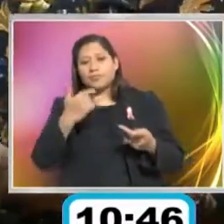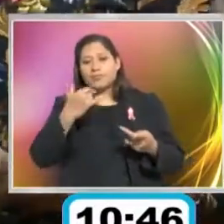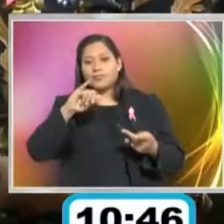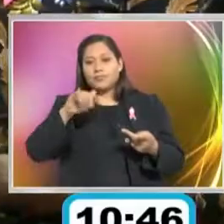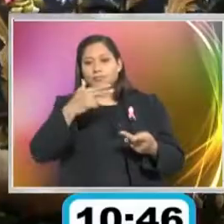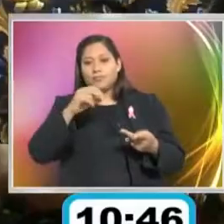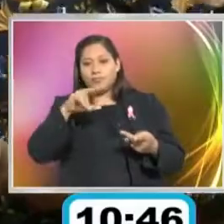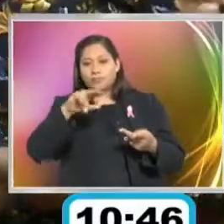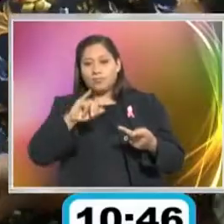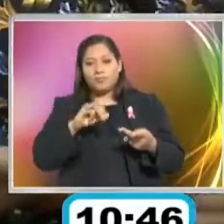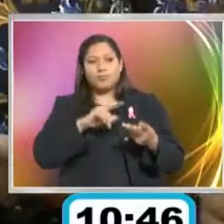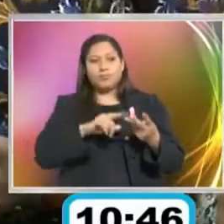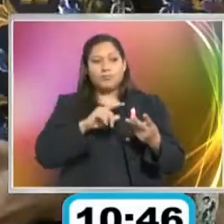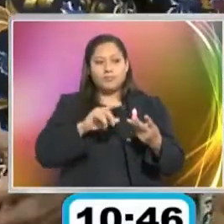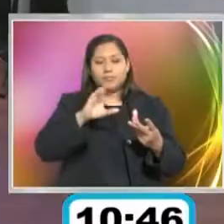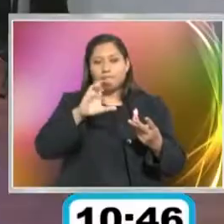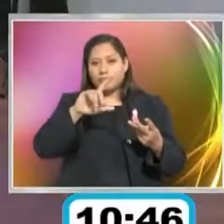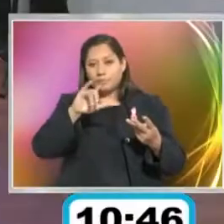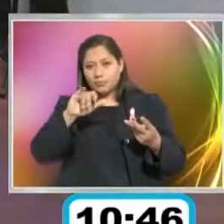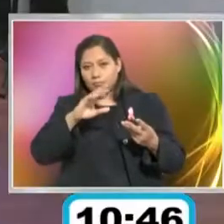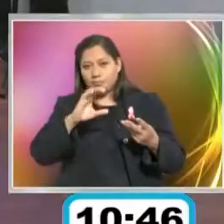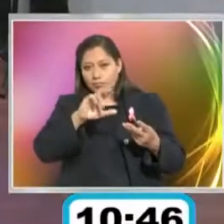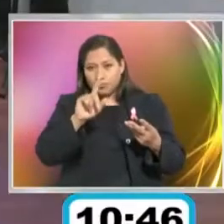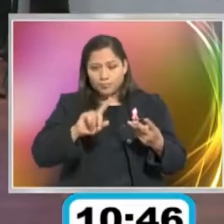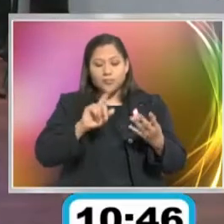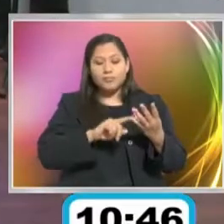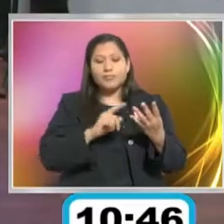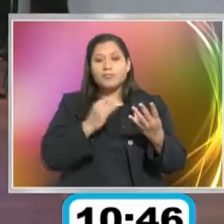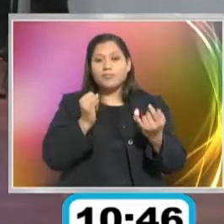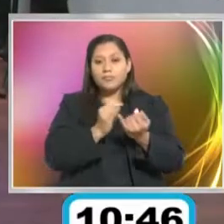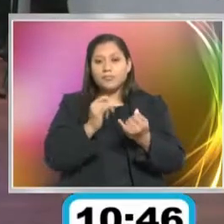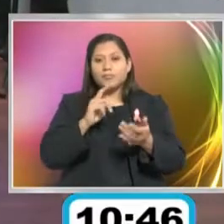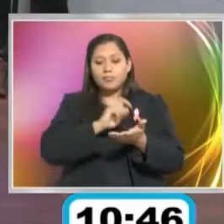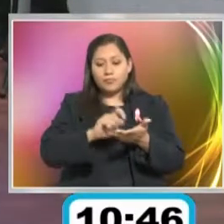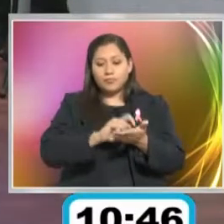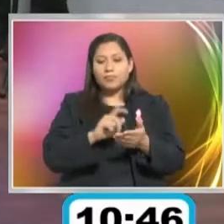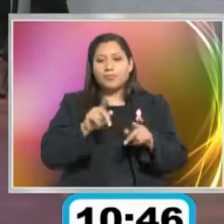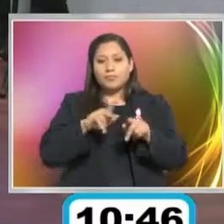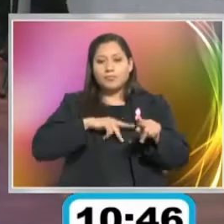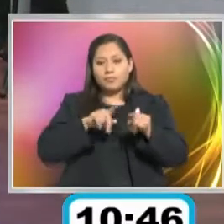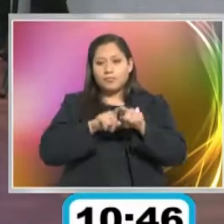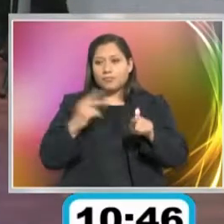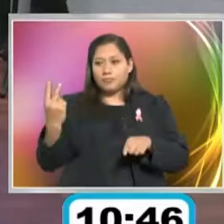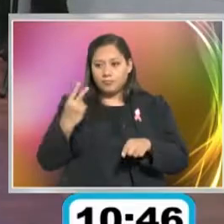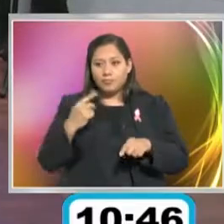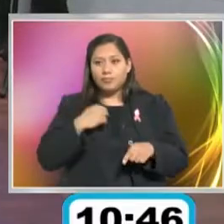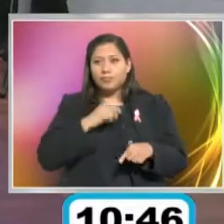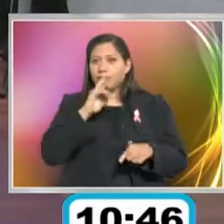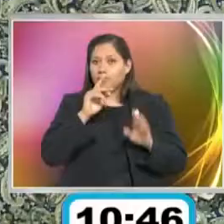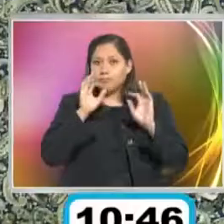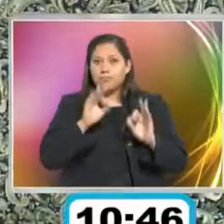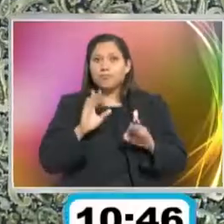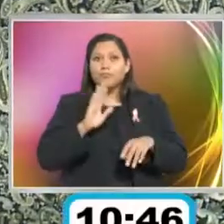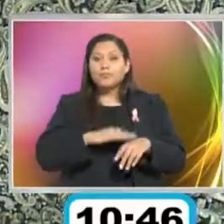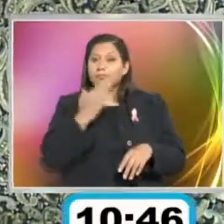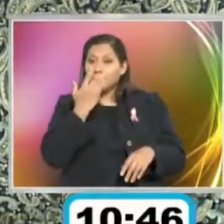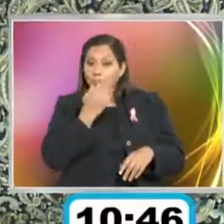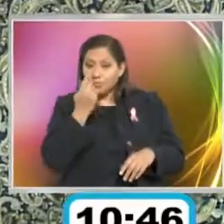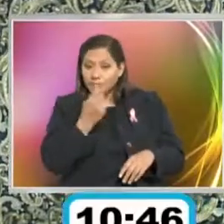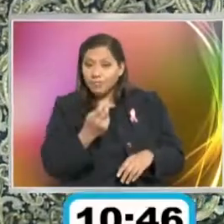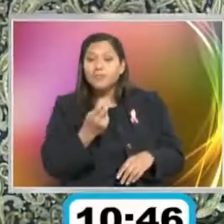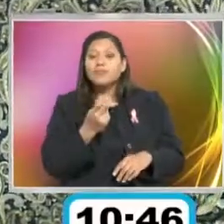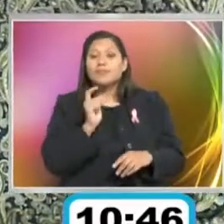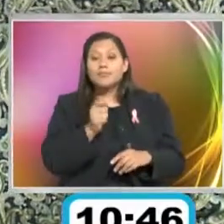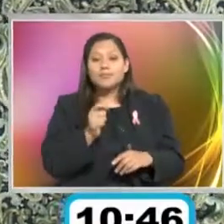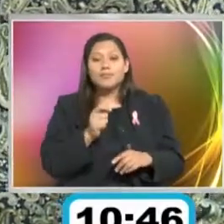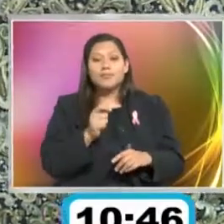Pacheco, de Fidel Conde, de Celia Cruz y también composiciones de mi hermano y yo. Pero viene de lo mejor y lo más rico de esto es que